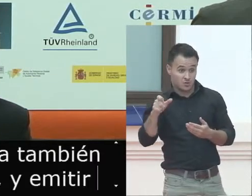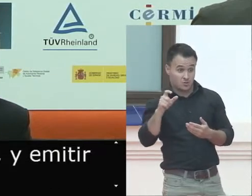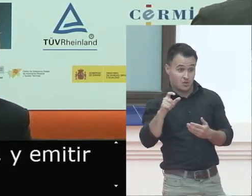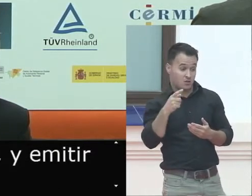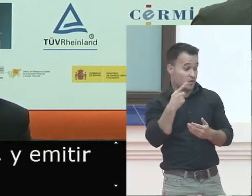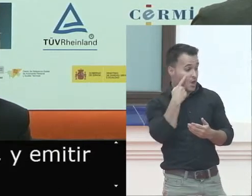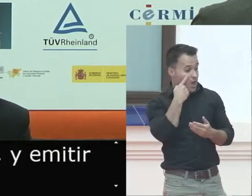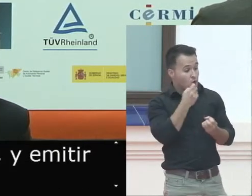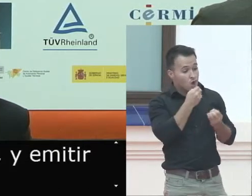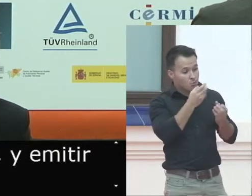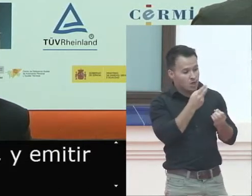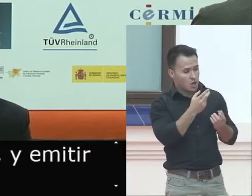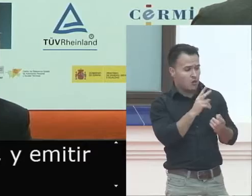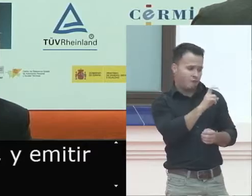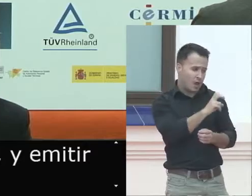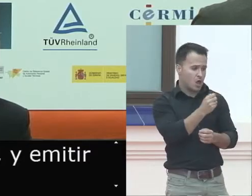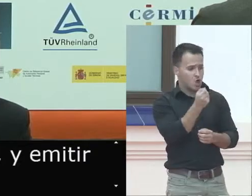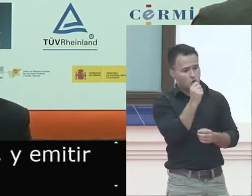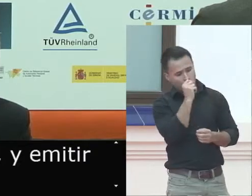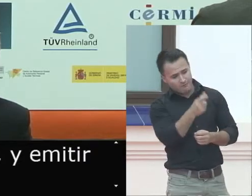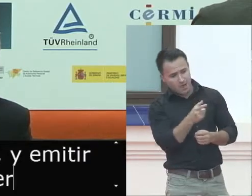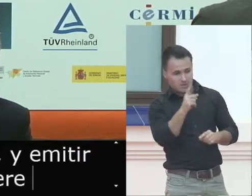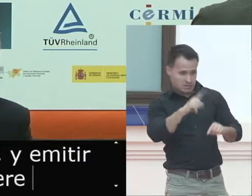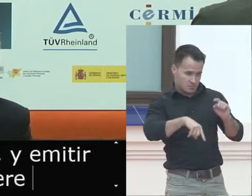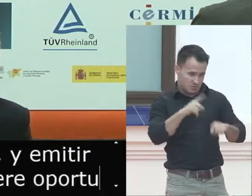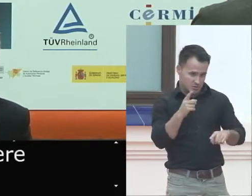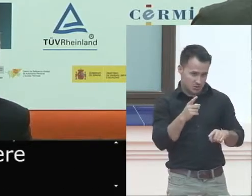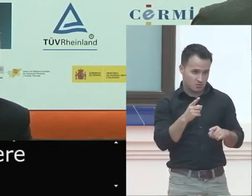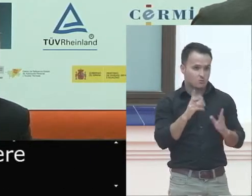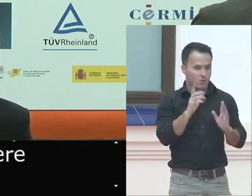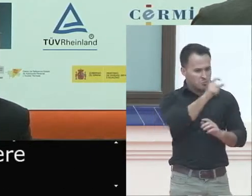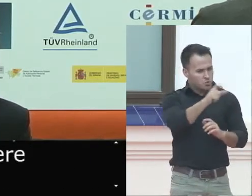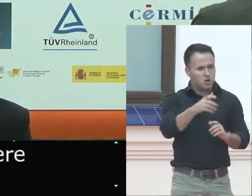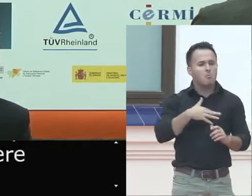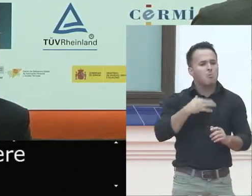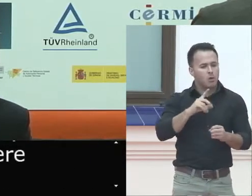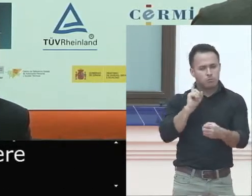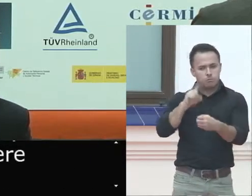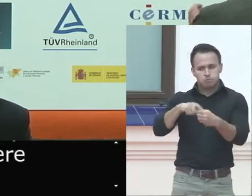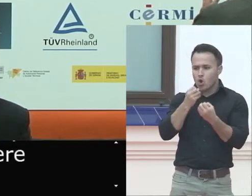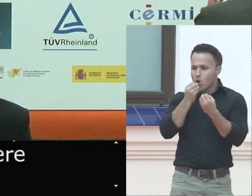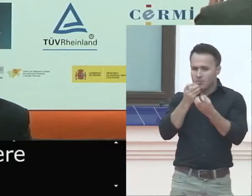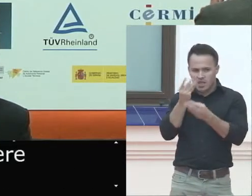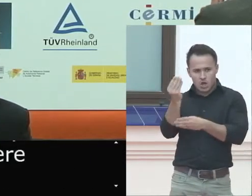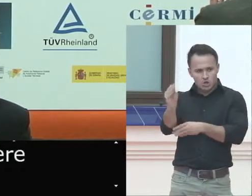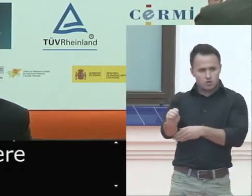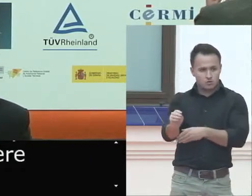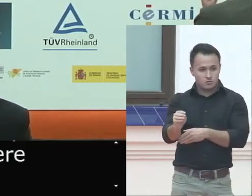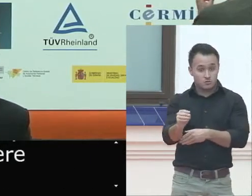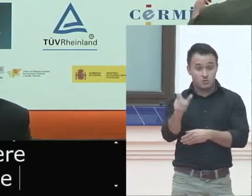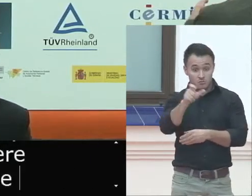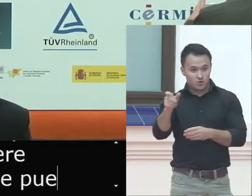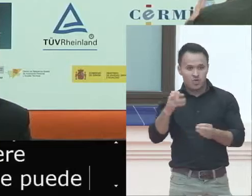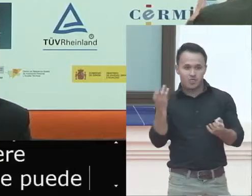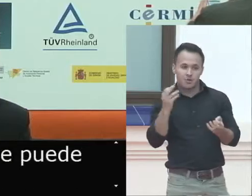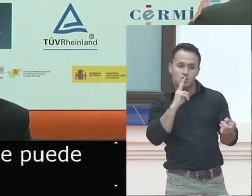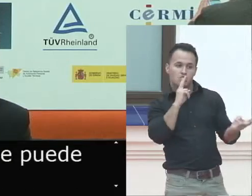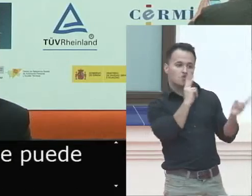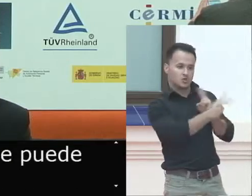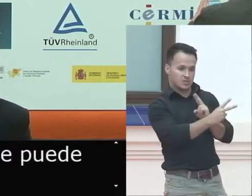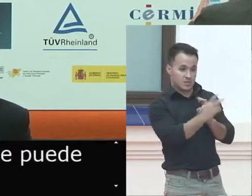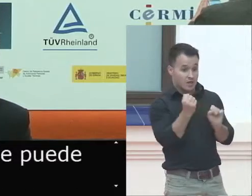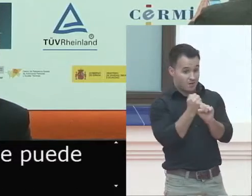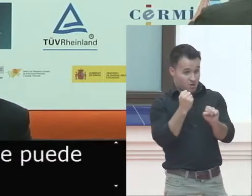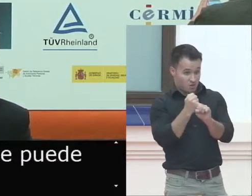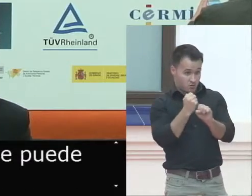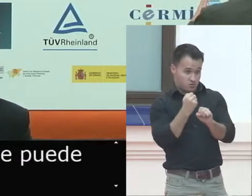pero aún así los puede emitir y la otra parte, el comité redactor, tiene la obligación de contestarlos, tanto